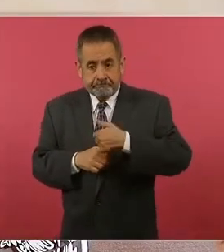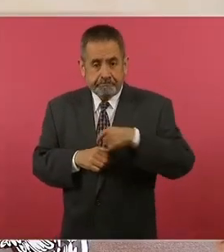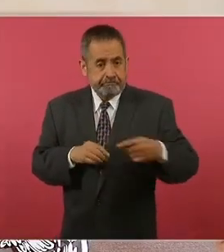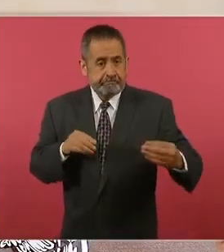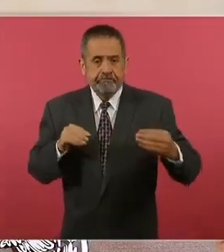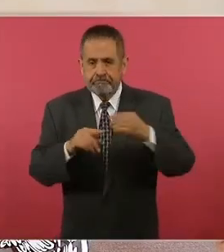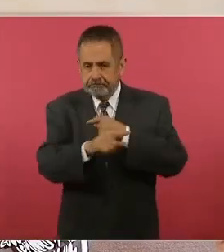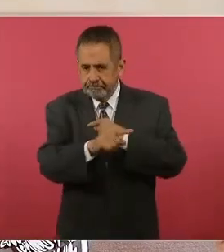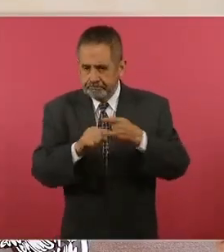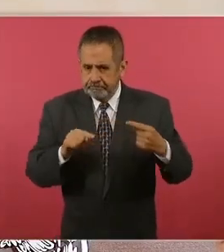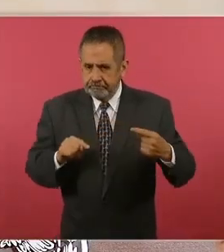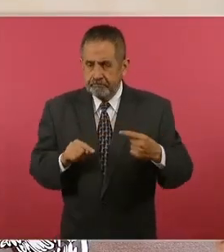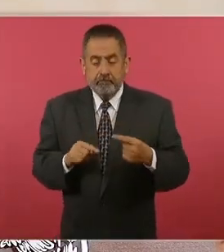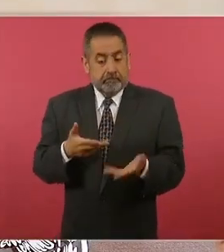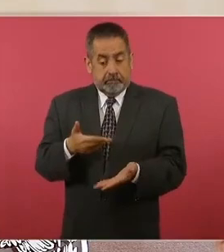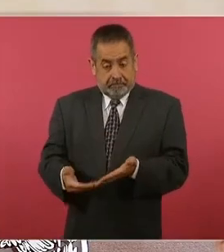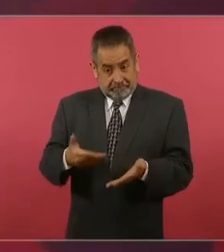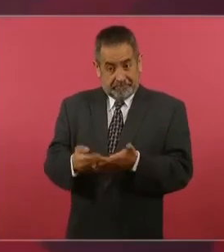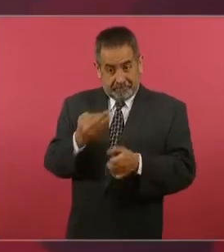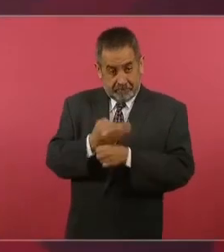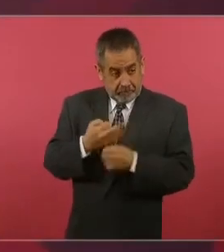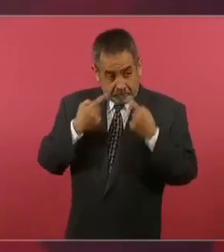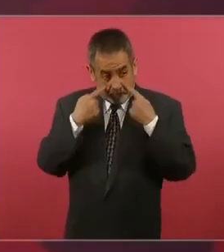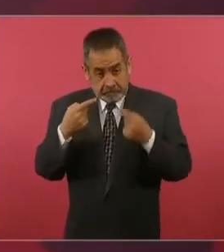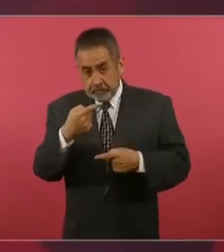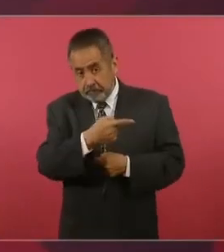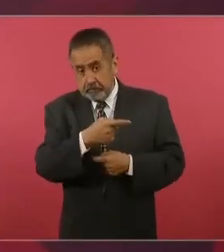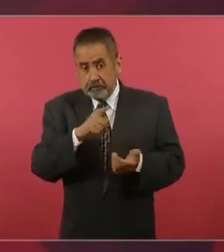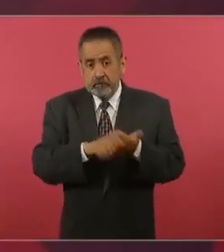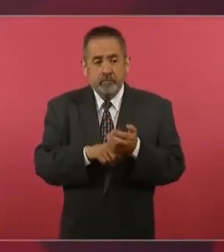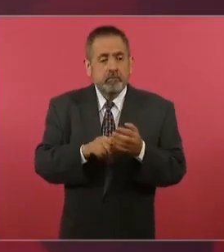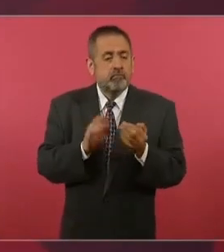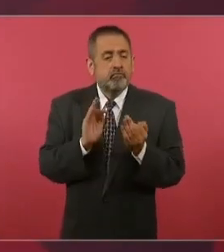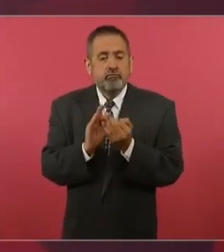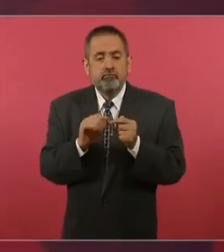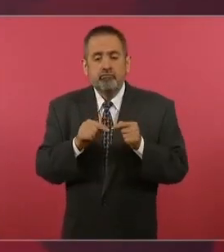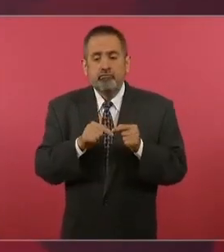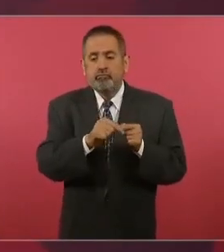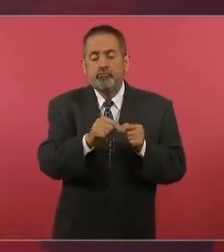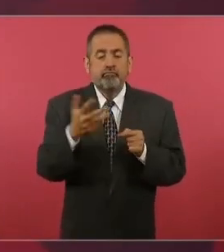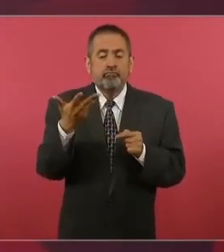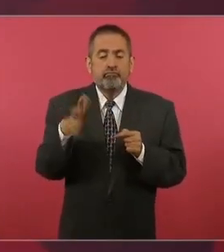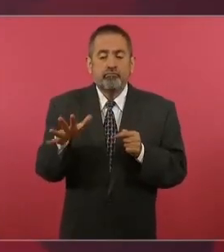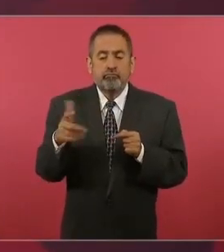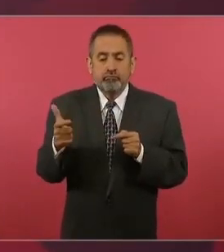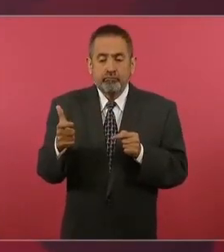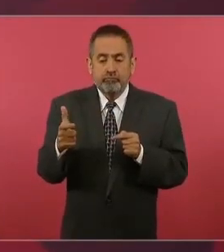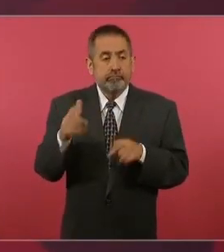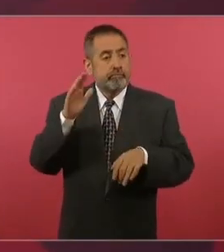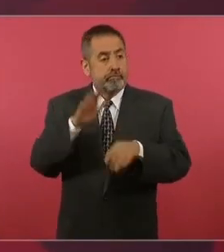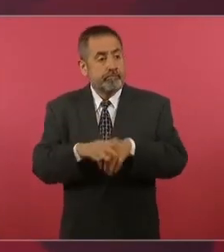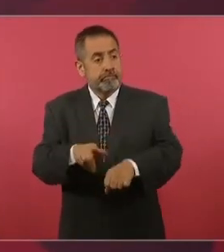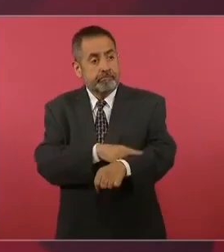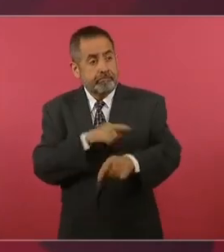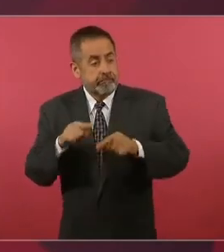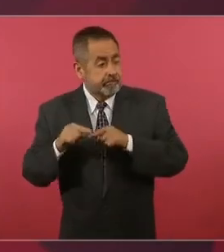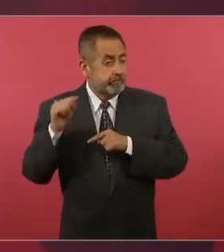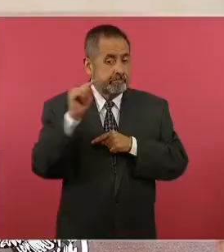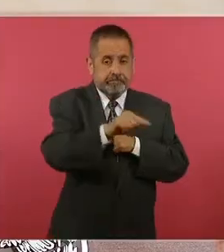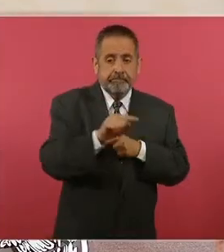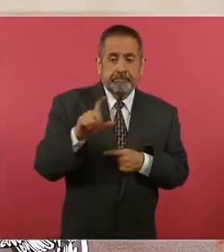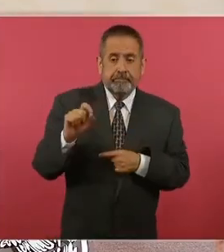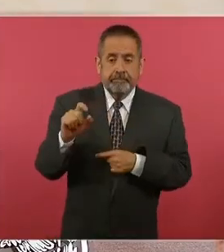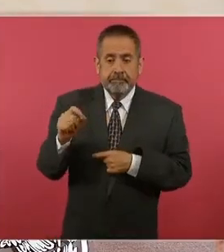proyecto, podemos ver el suburbano actual, que varían entre los tramos cortos en 10 pesos y los tramos largos en 23 pesos,